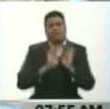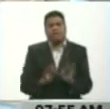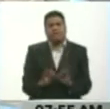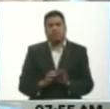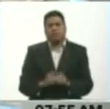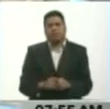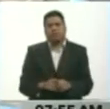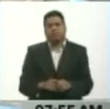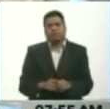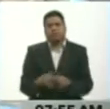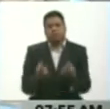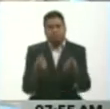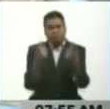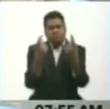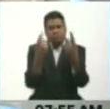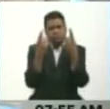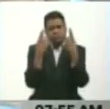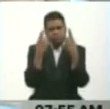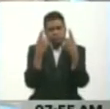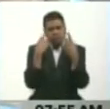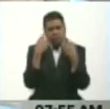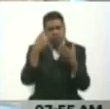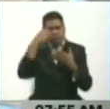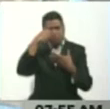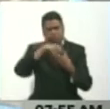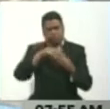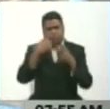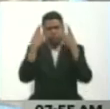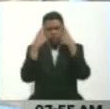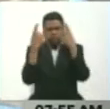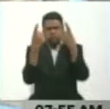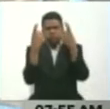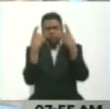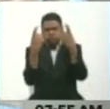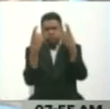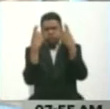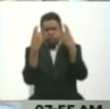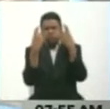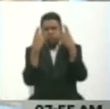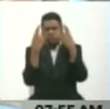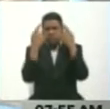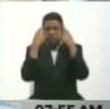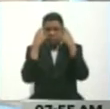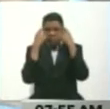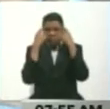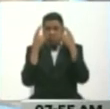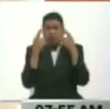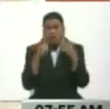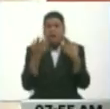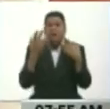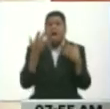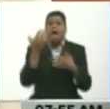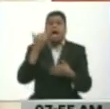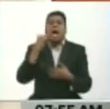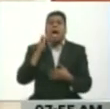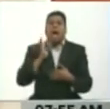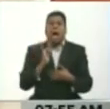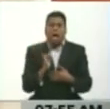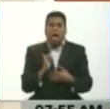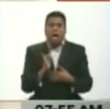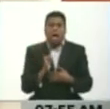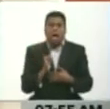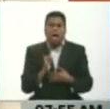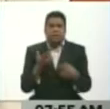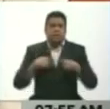las vienen sembrando mientras están conformando ejércitos irregulares, porque lo que están formando